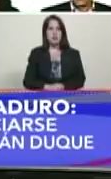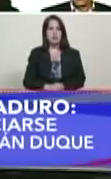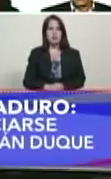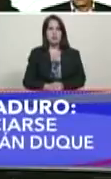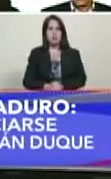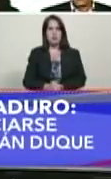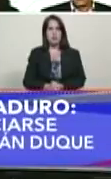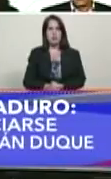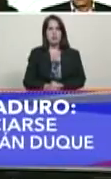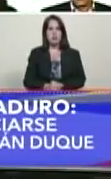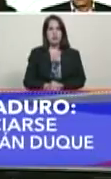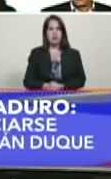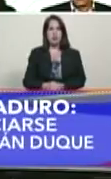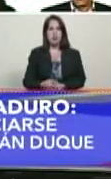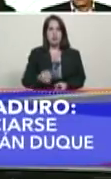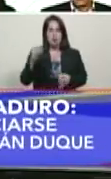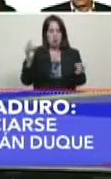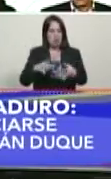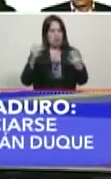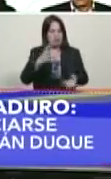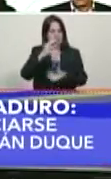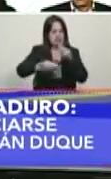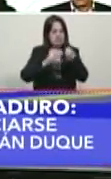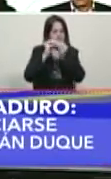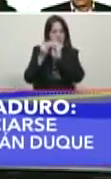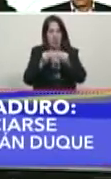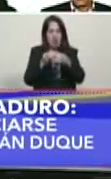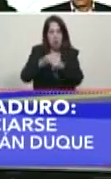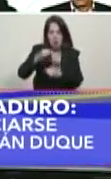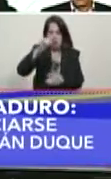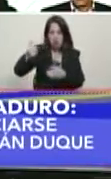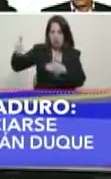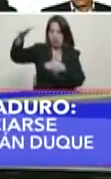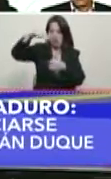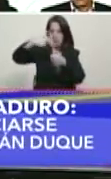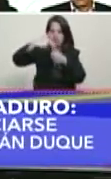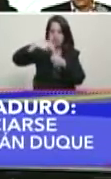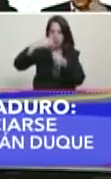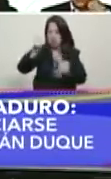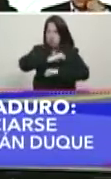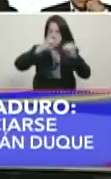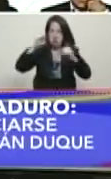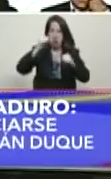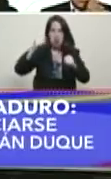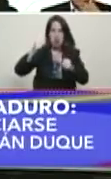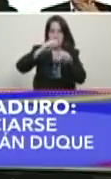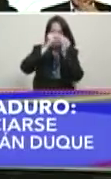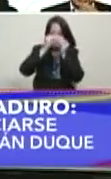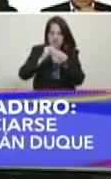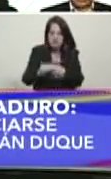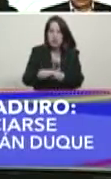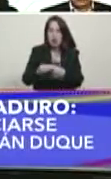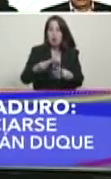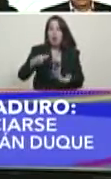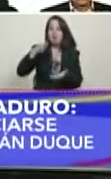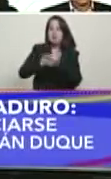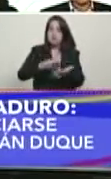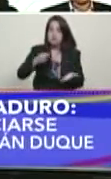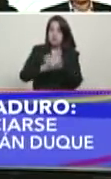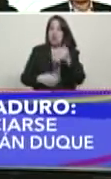guarimberos pro para preparan bombas molotov para que ustedes vean los delincuentes contratados